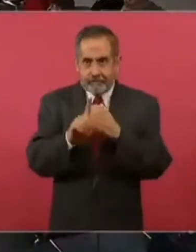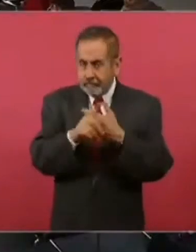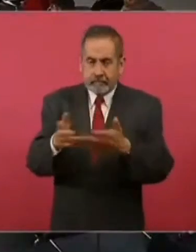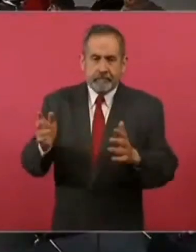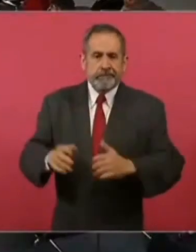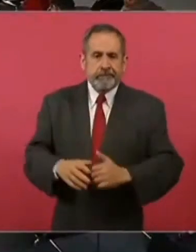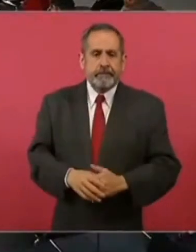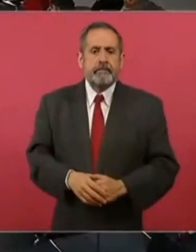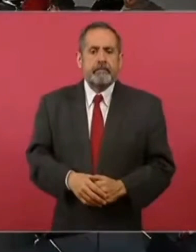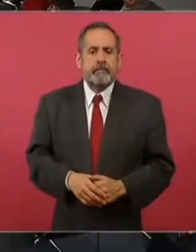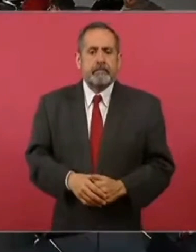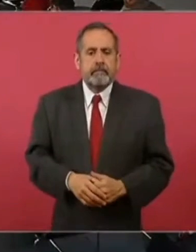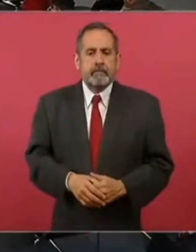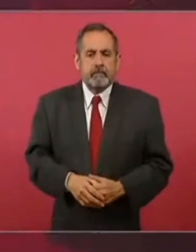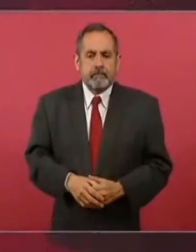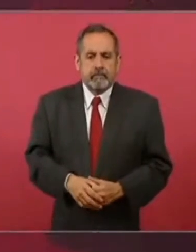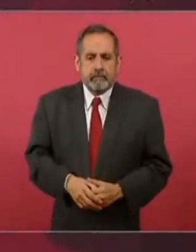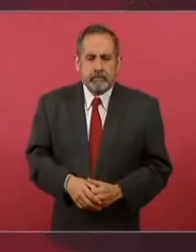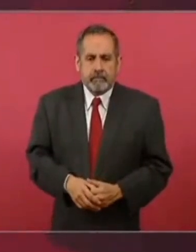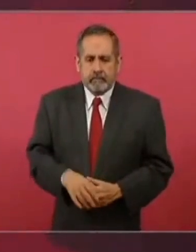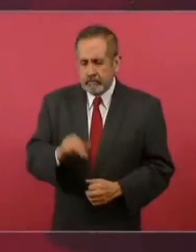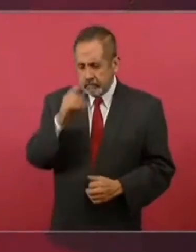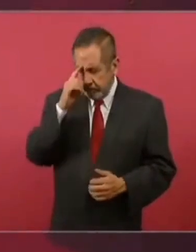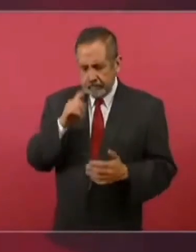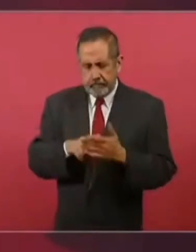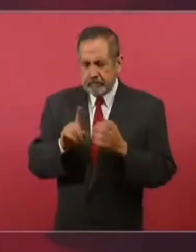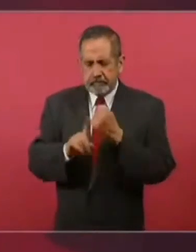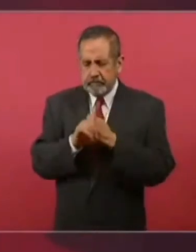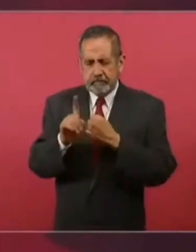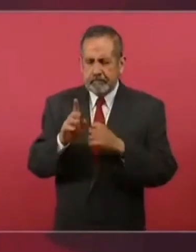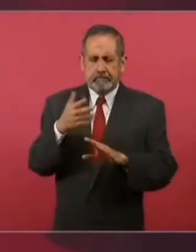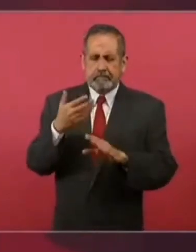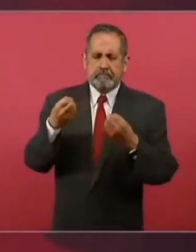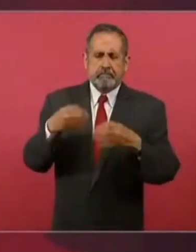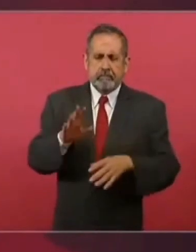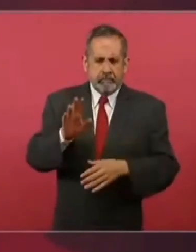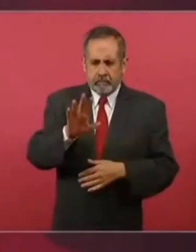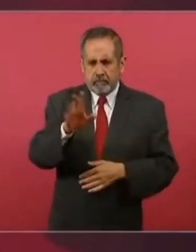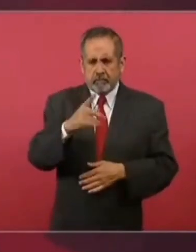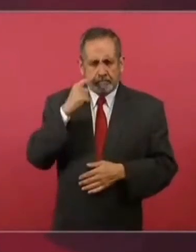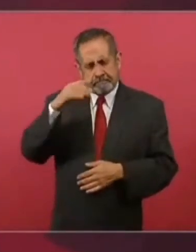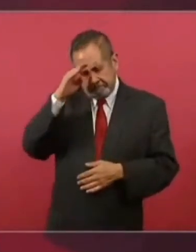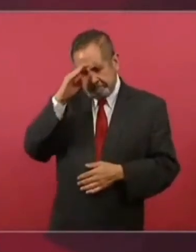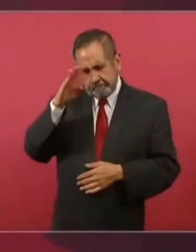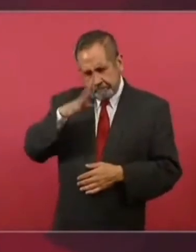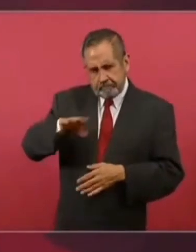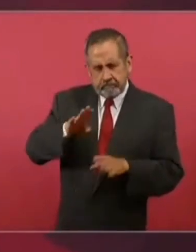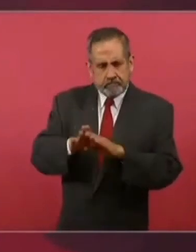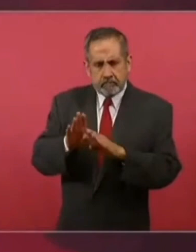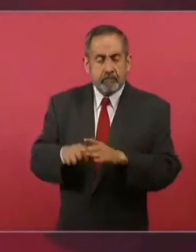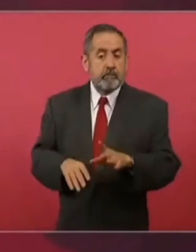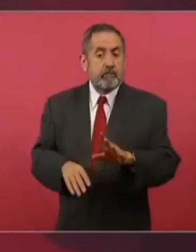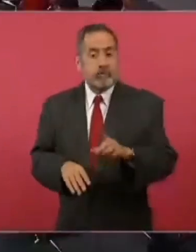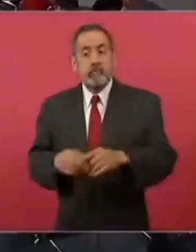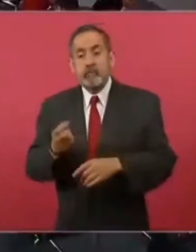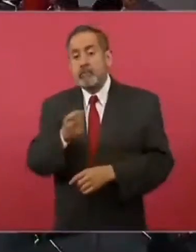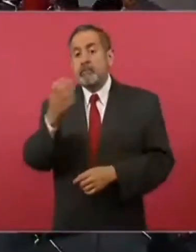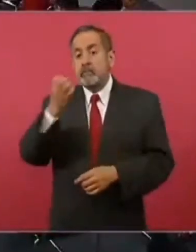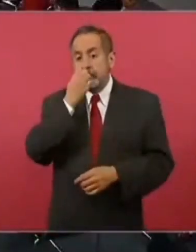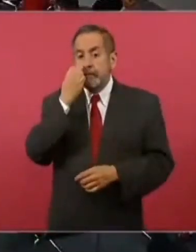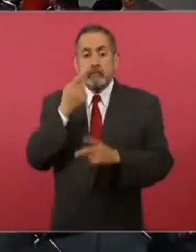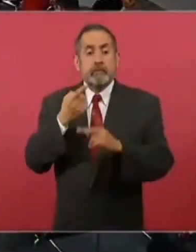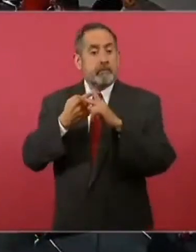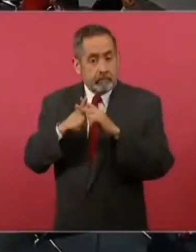problemática. Sí, pero no creo que se afecte, ¿eh? O sea, buscamos la forma. Sí, porque de hecho ya hay escuelas que ya